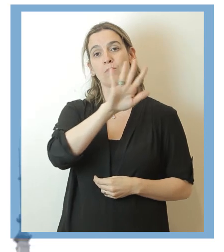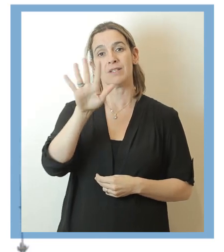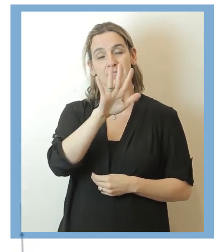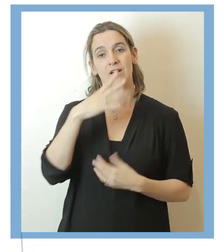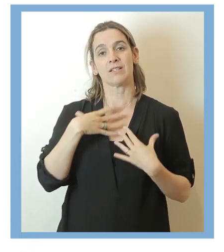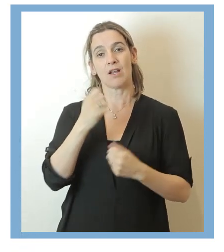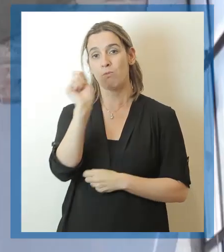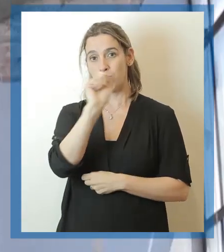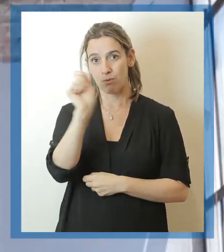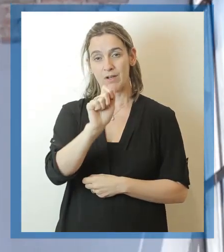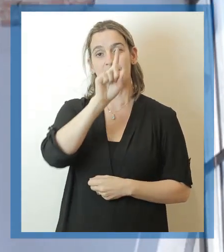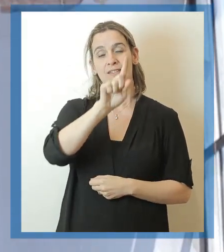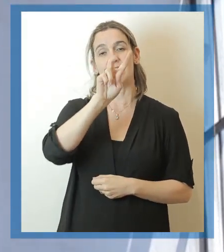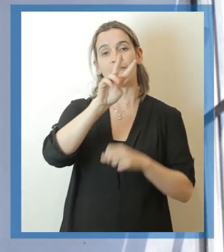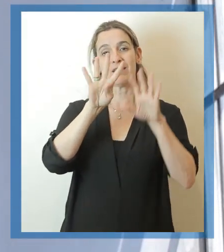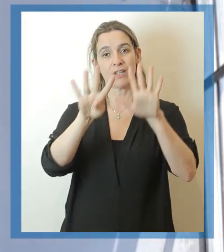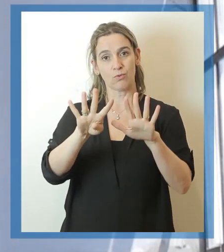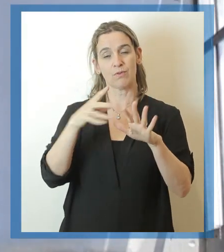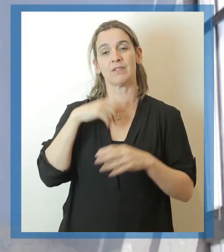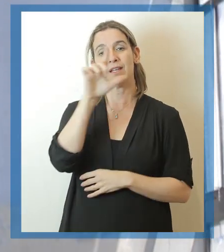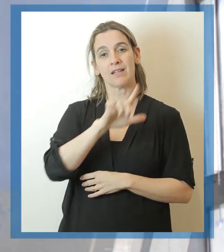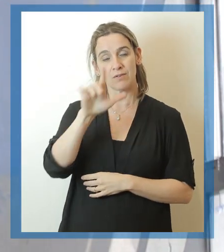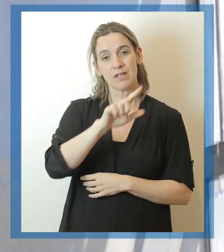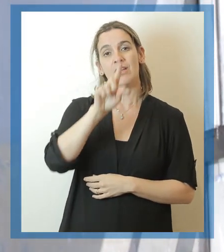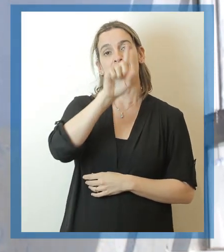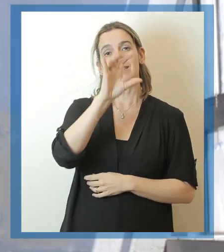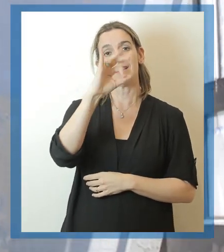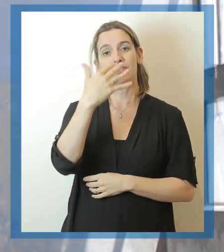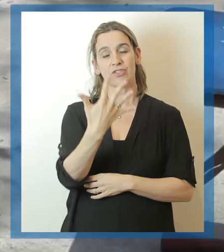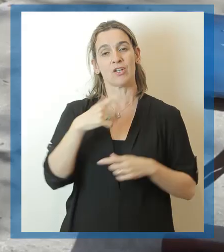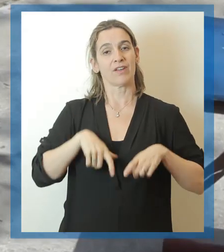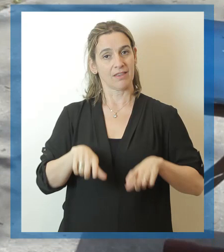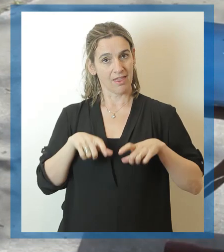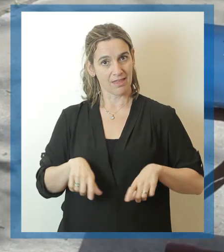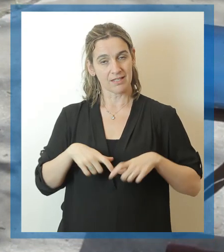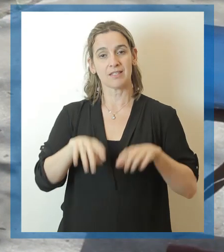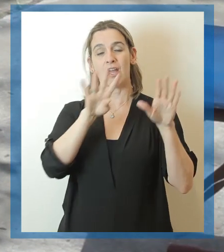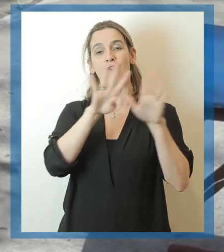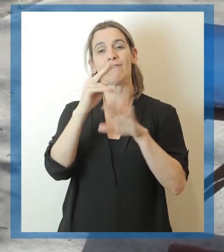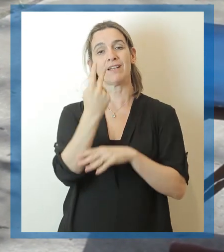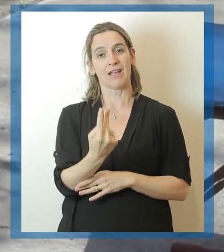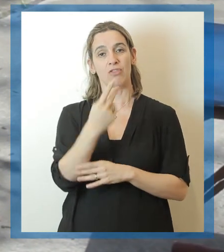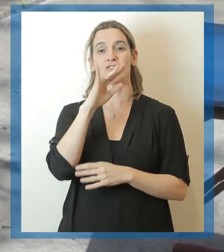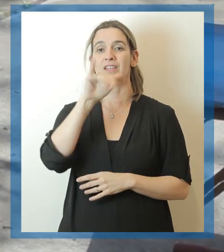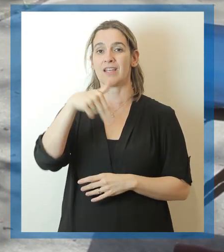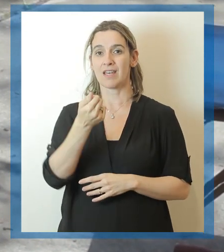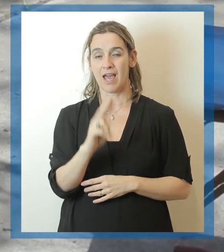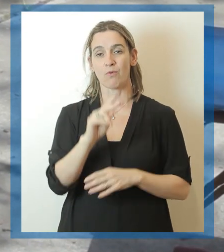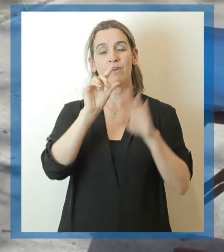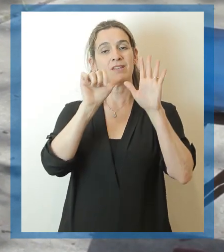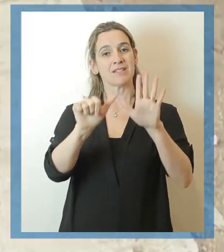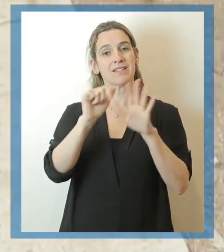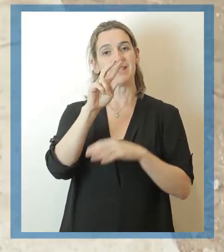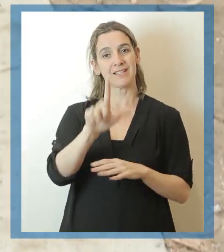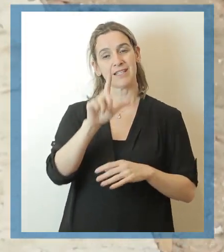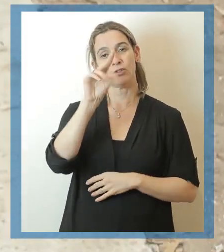en escuelas, 155 en salud pública, 129 en liceos, 105 en intendencias, 92